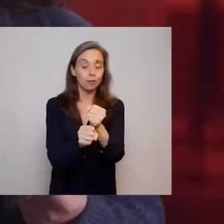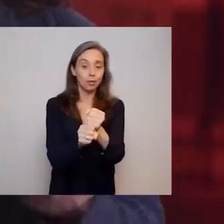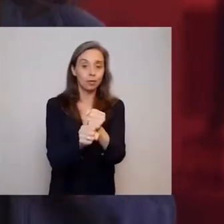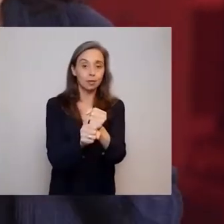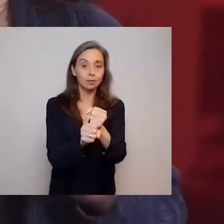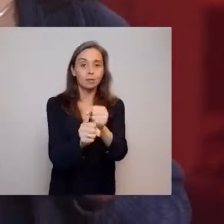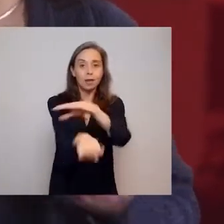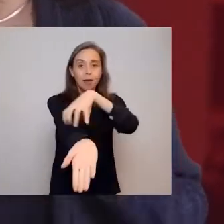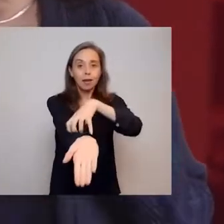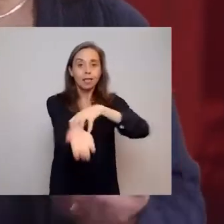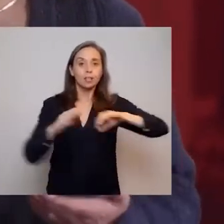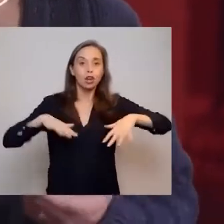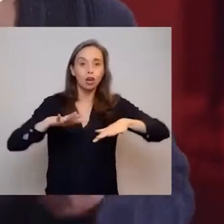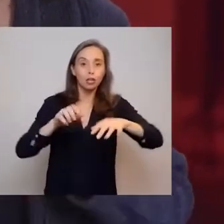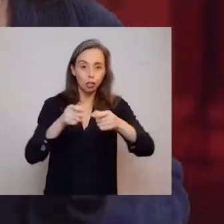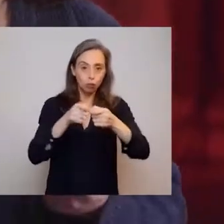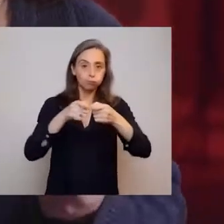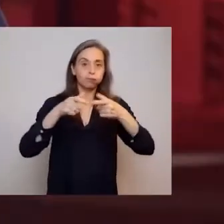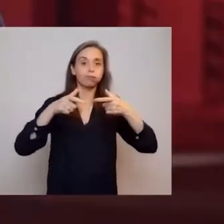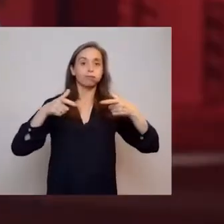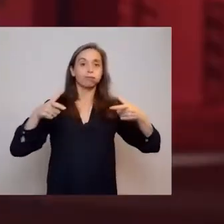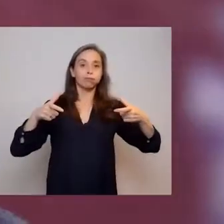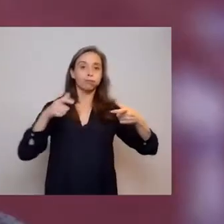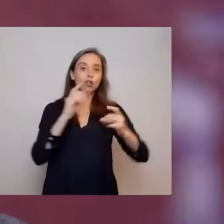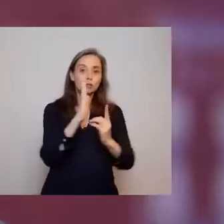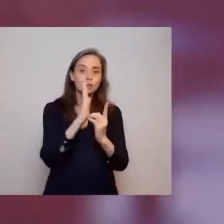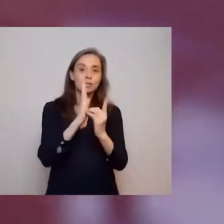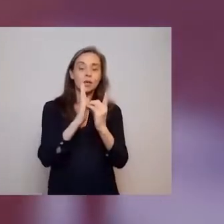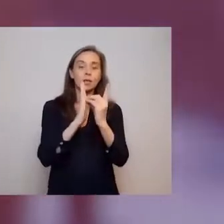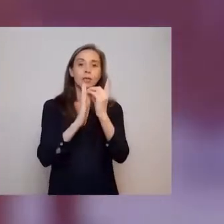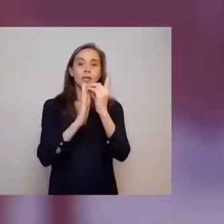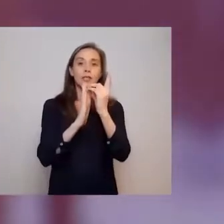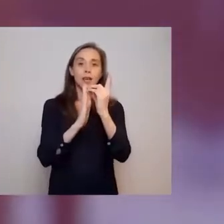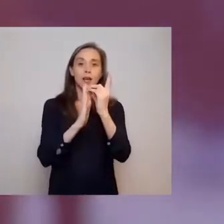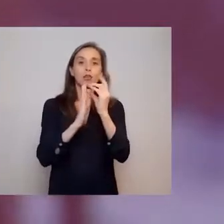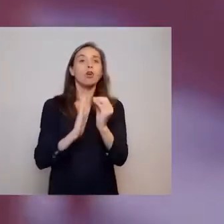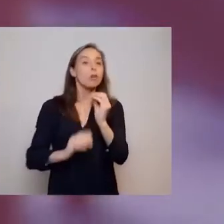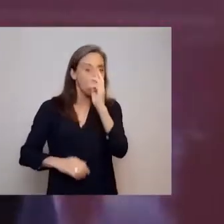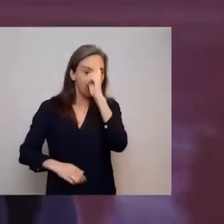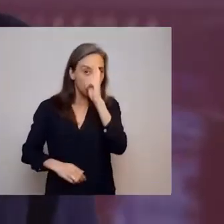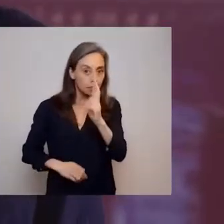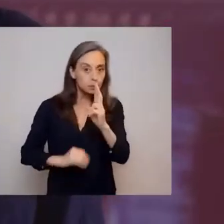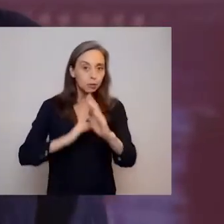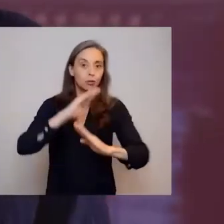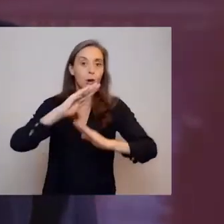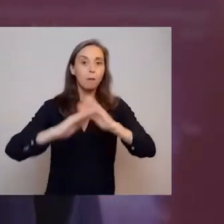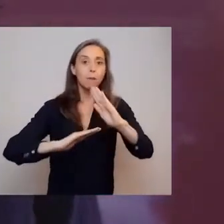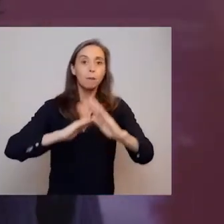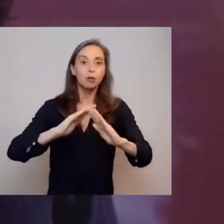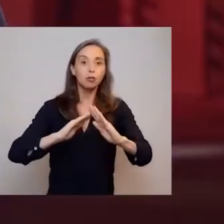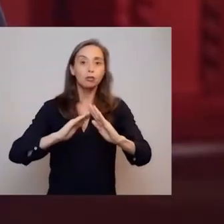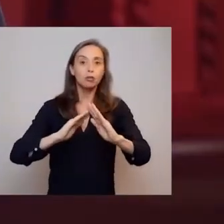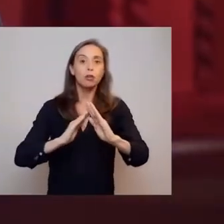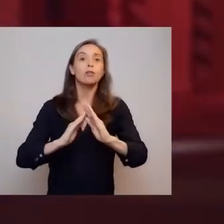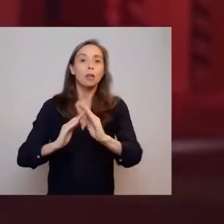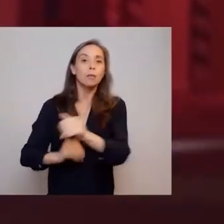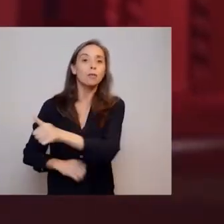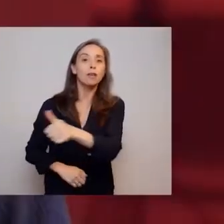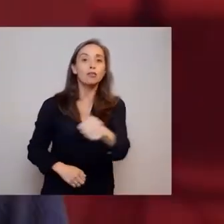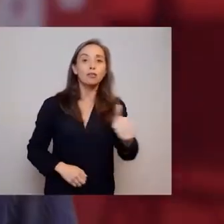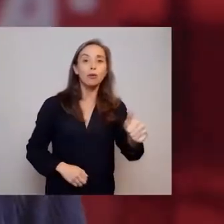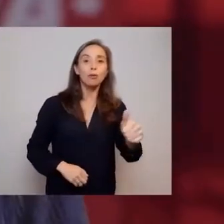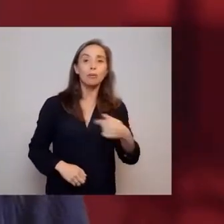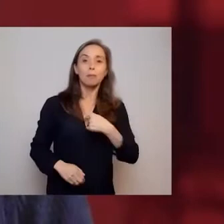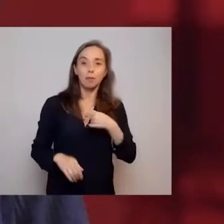Trabajaré para que la región de Los Ríos crezca y se desarrolle en un marco de respeto y protección de todas